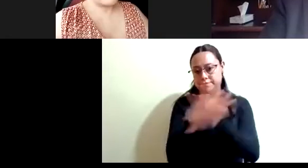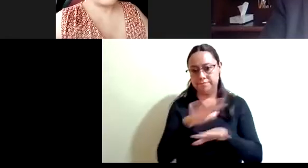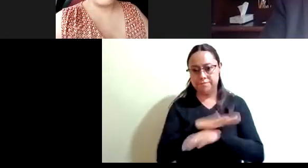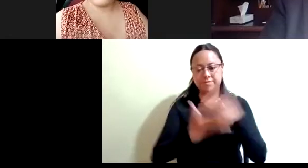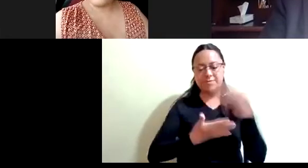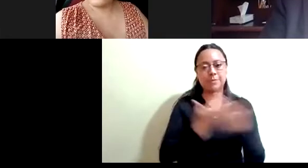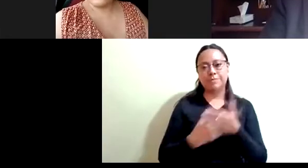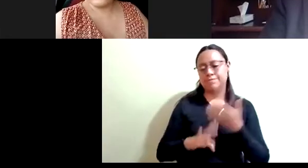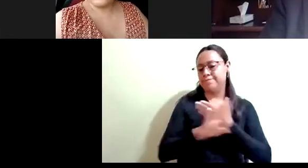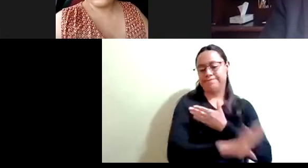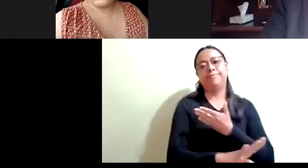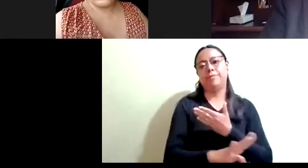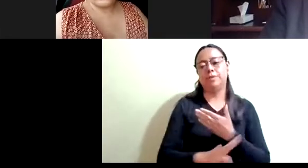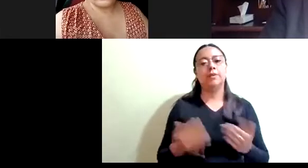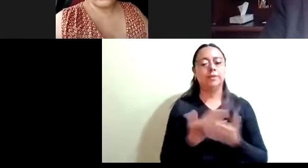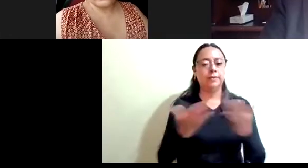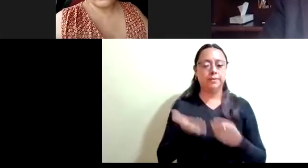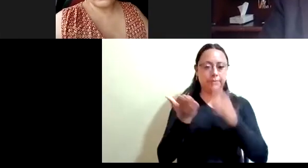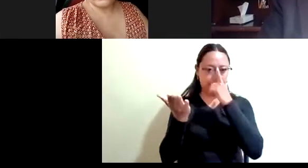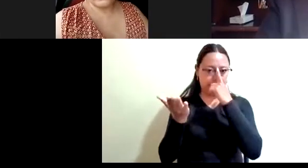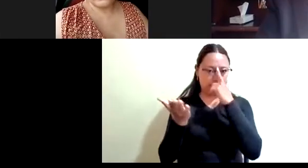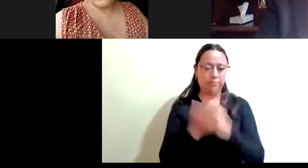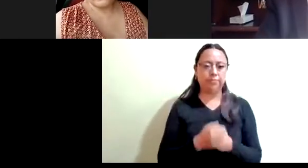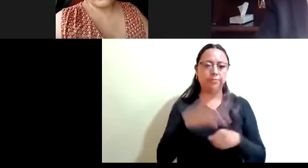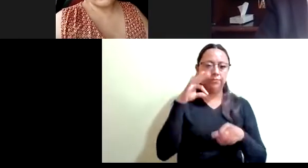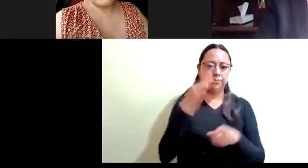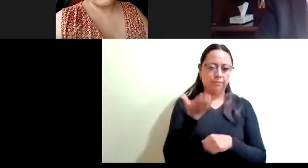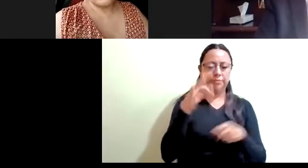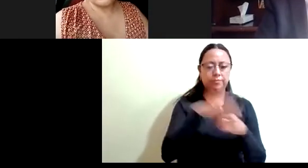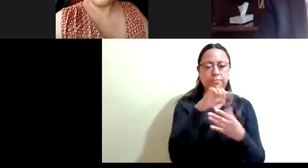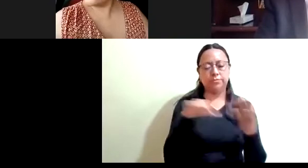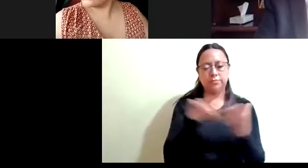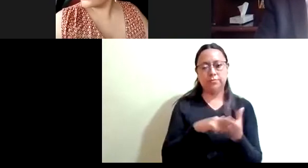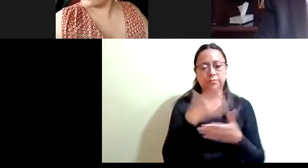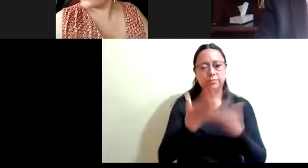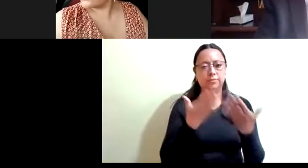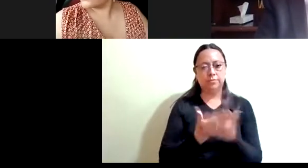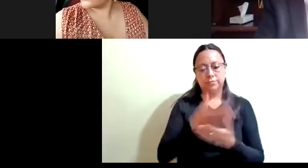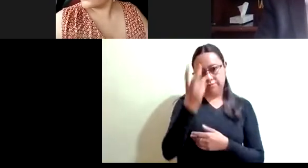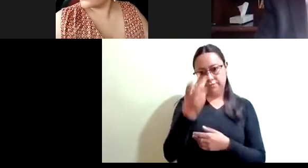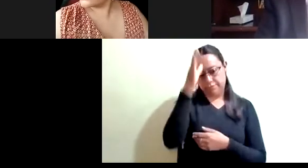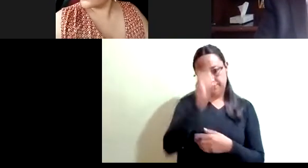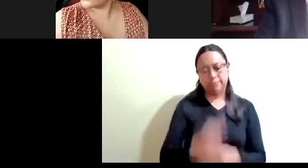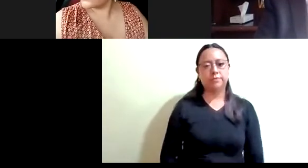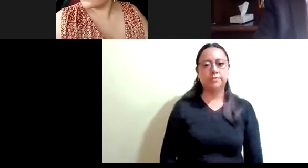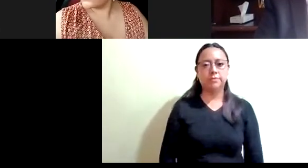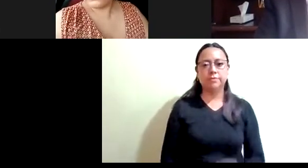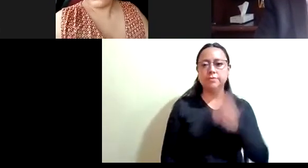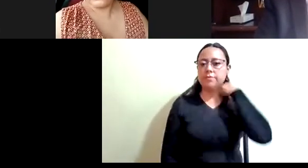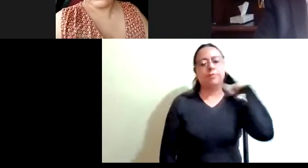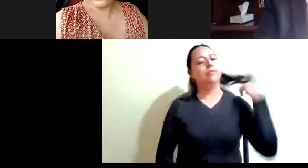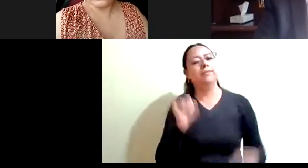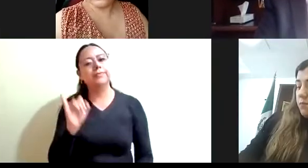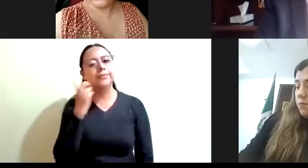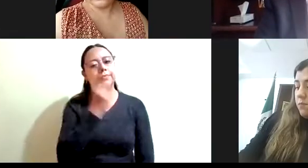propuestas, solicito pida la votación en los términos en que ha sido planteado el acuerdo. Sí,